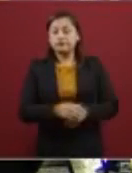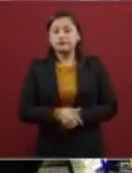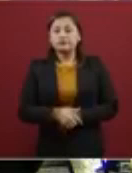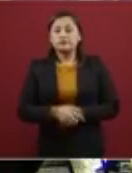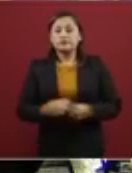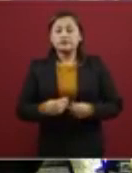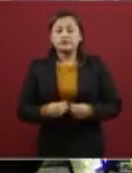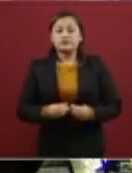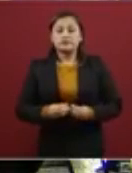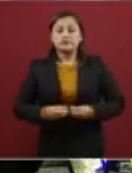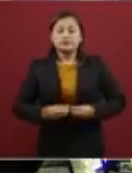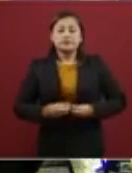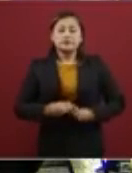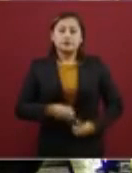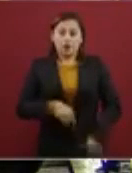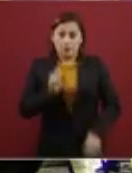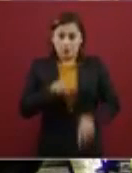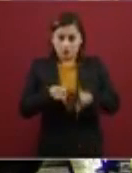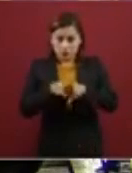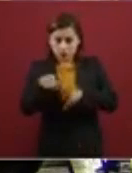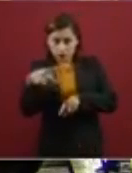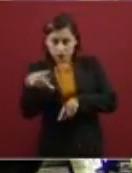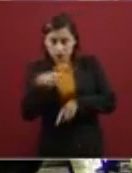A ver si coincide con tus datos.